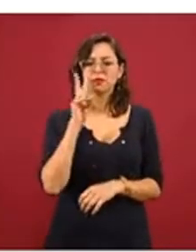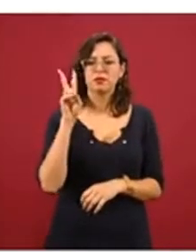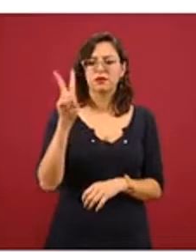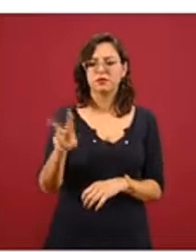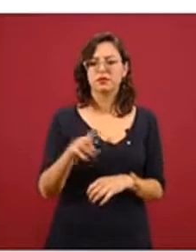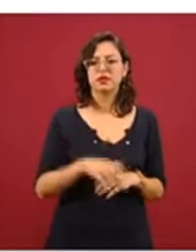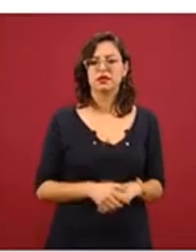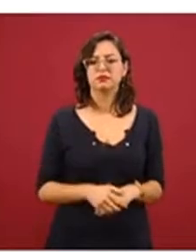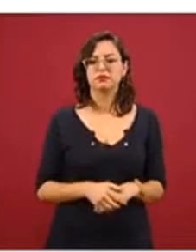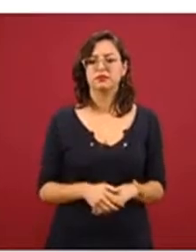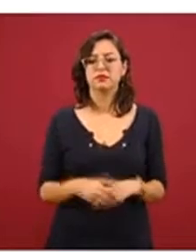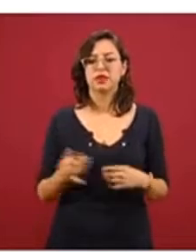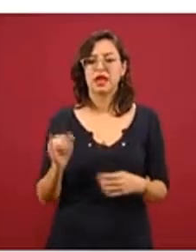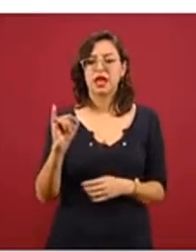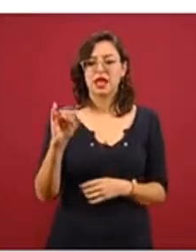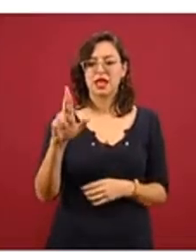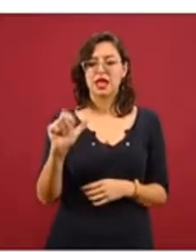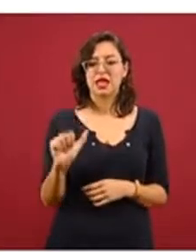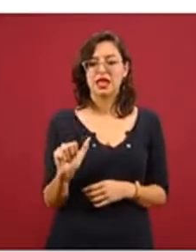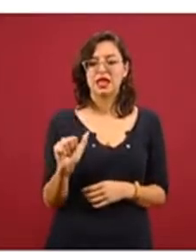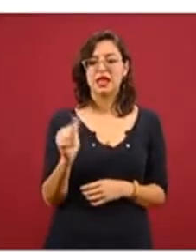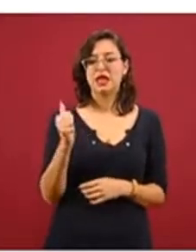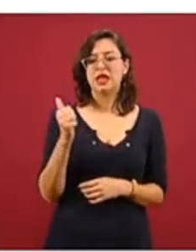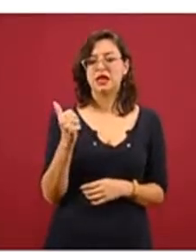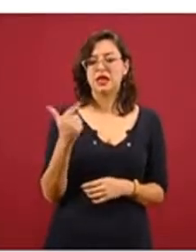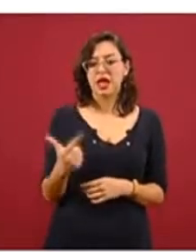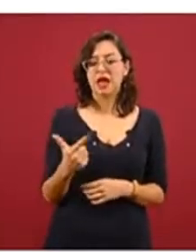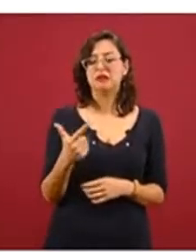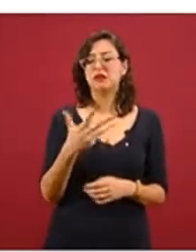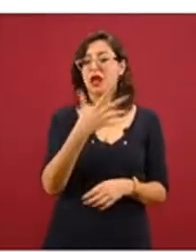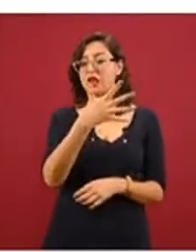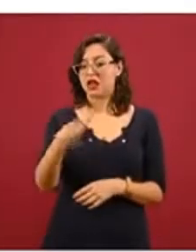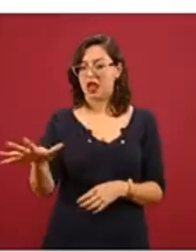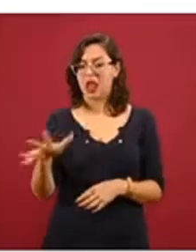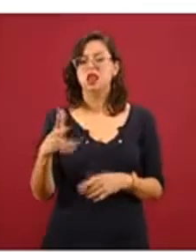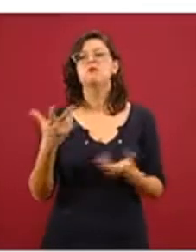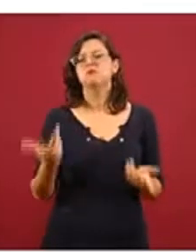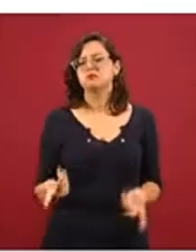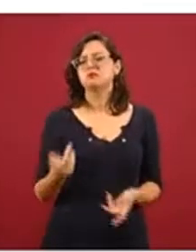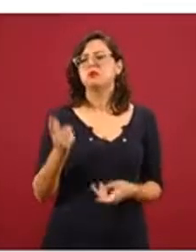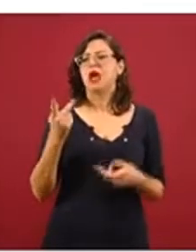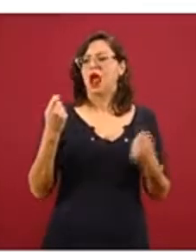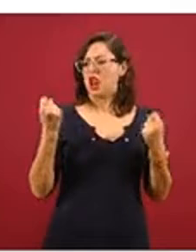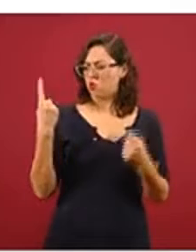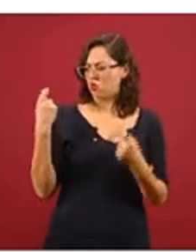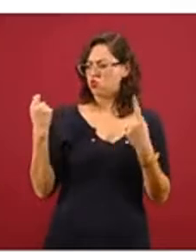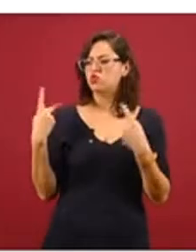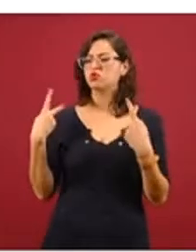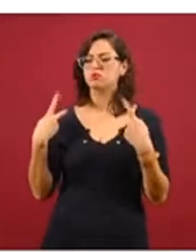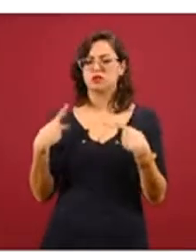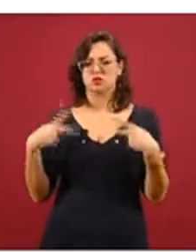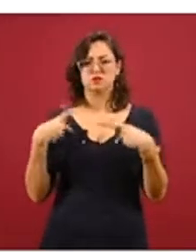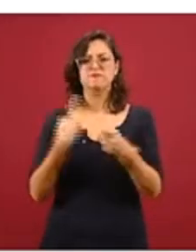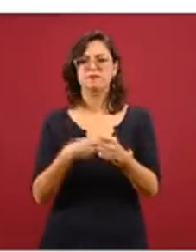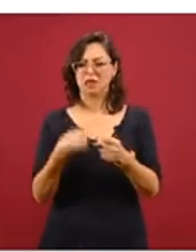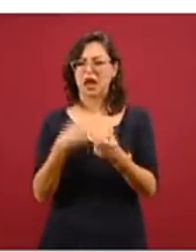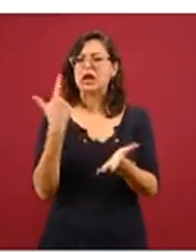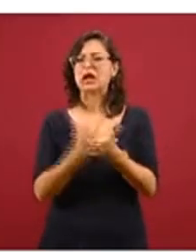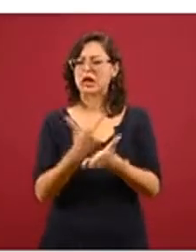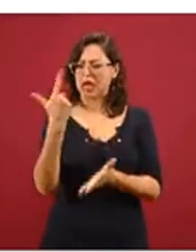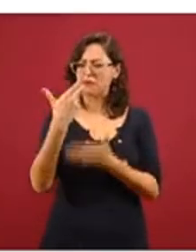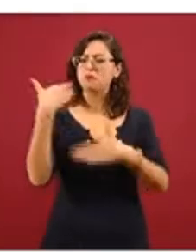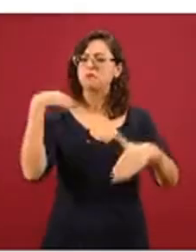diapositiva vemos las camas IRAG general, es decir, para pacientes graves que presentan signos de alarma, que requieren ser